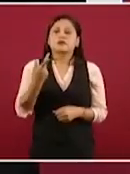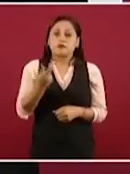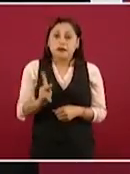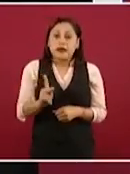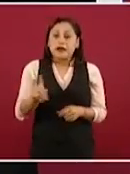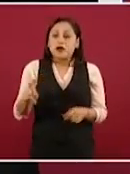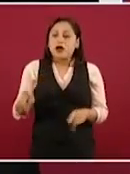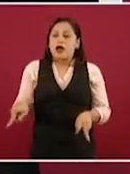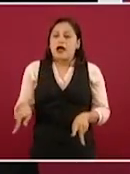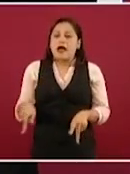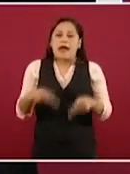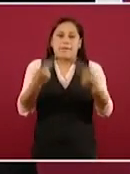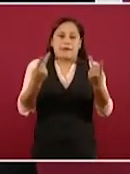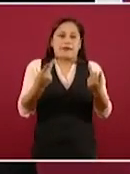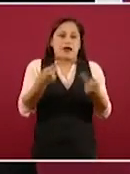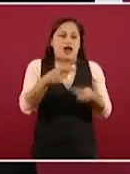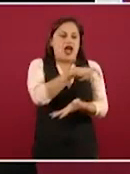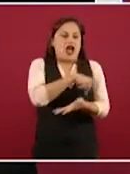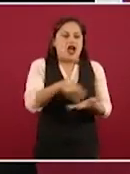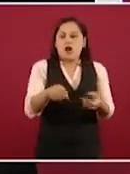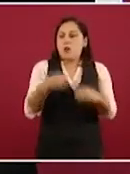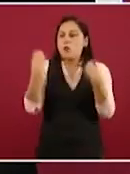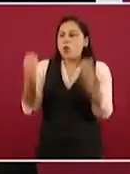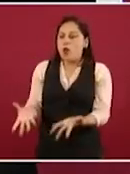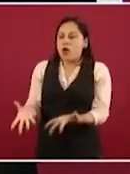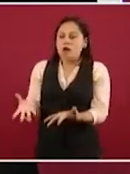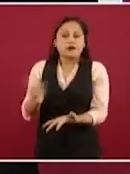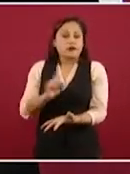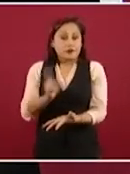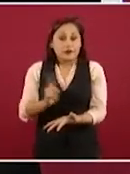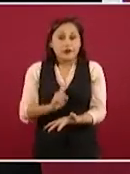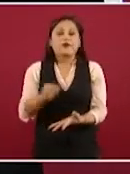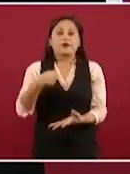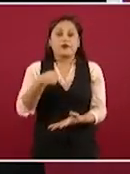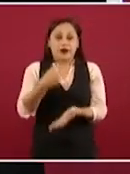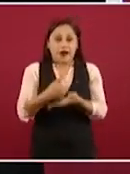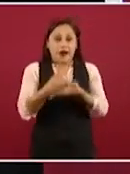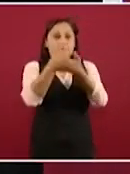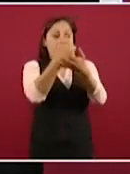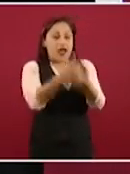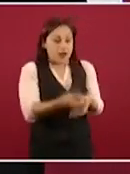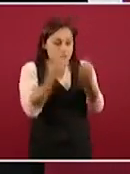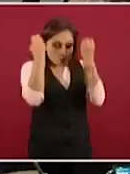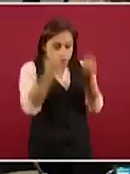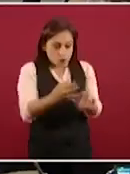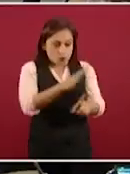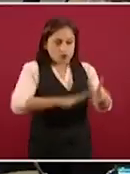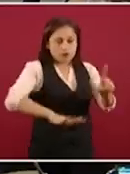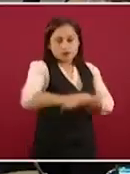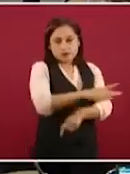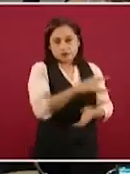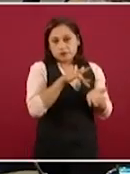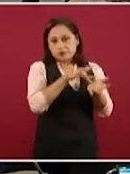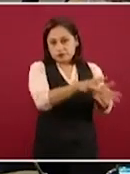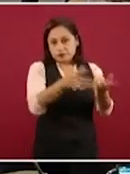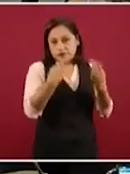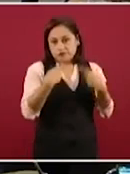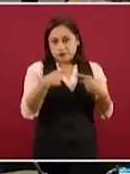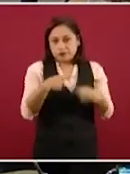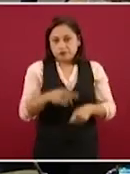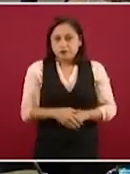causa social, a un fin noble, y es a financiar una obra con sentido social. Es así que